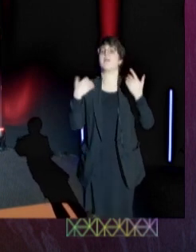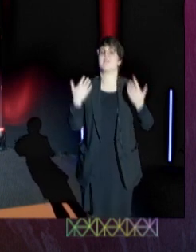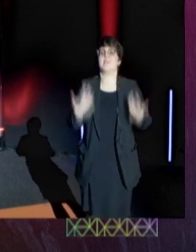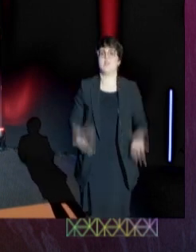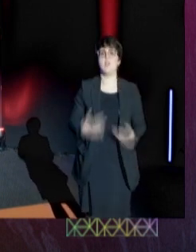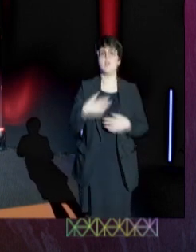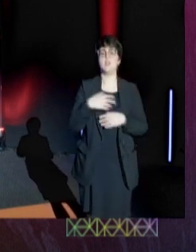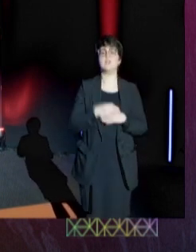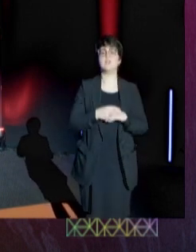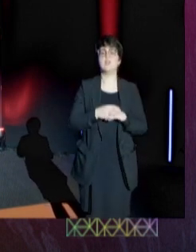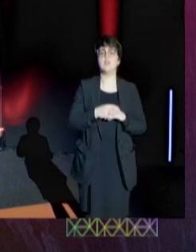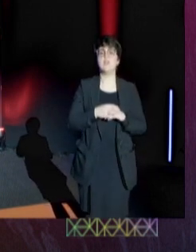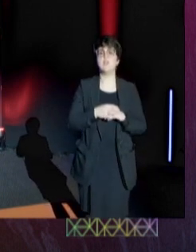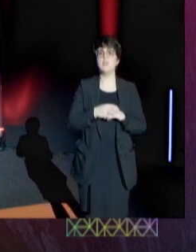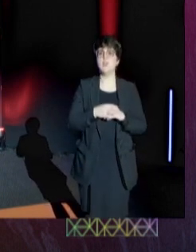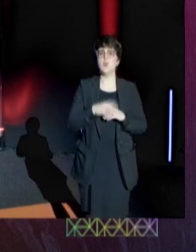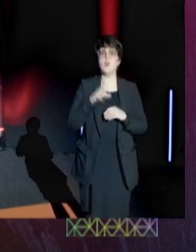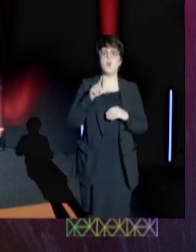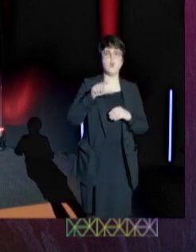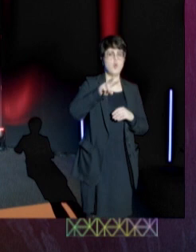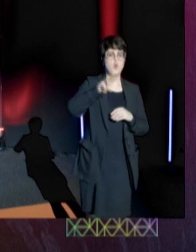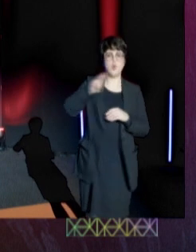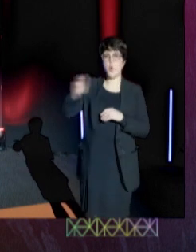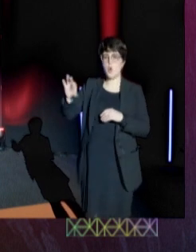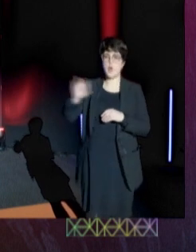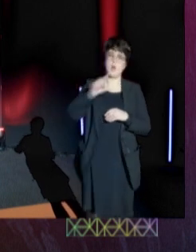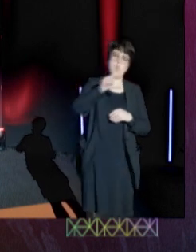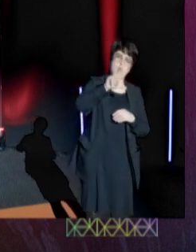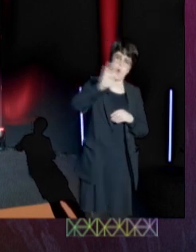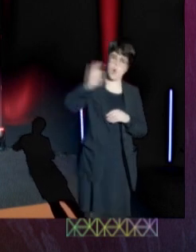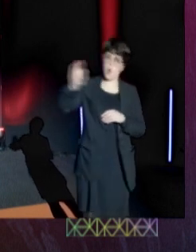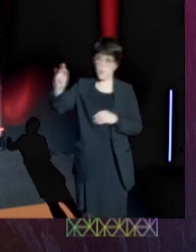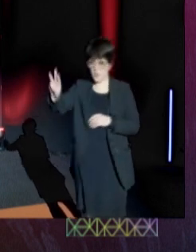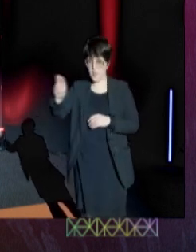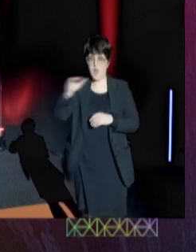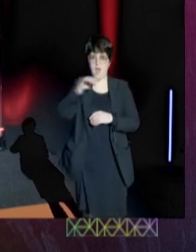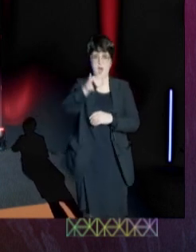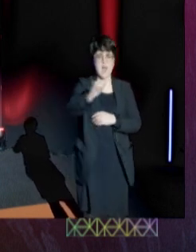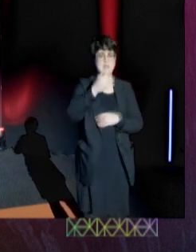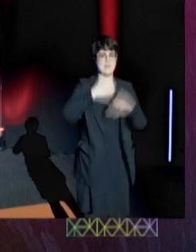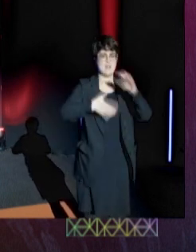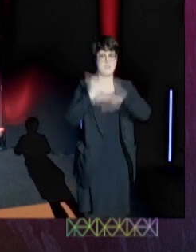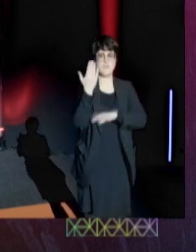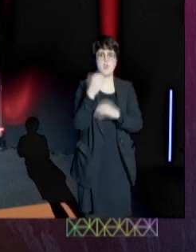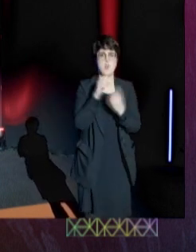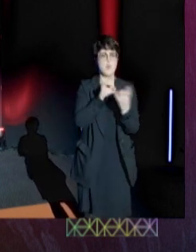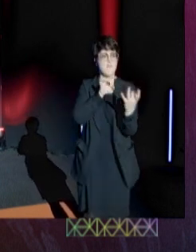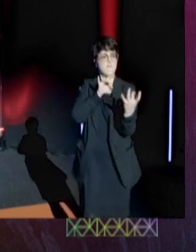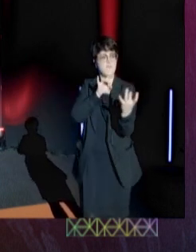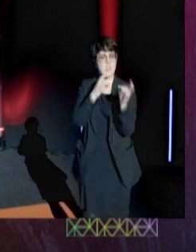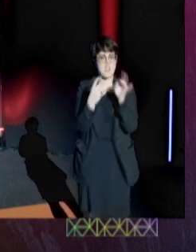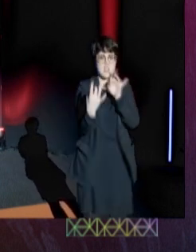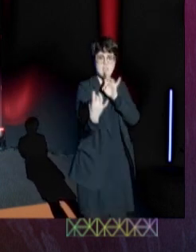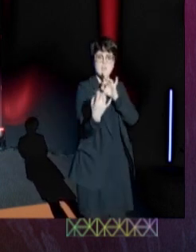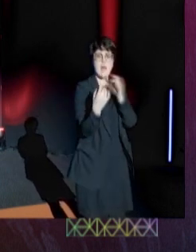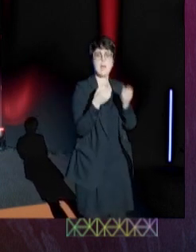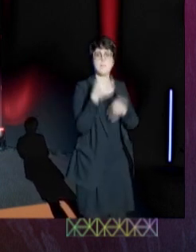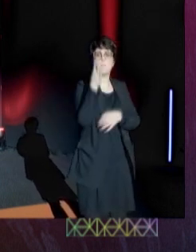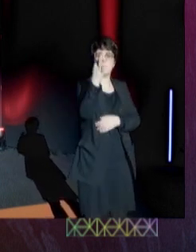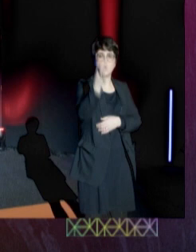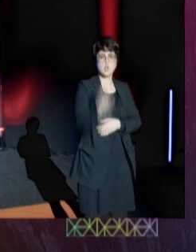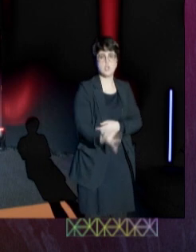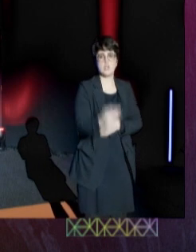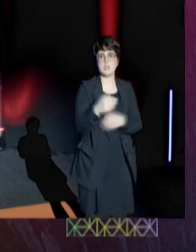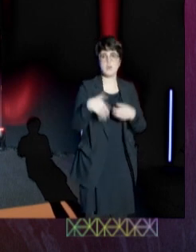eh un Loop existe un es decir la posibilidad de un retroalimentación positiva entre ambos